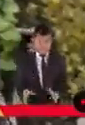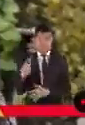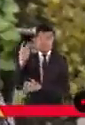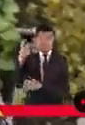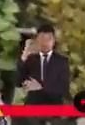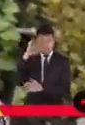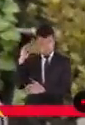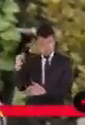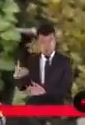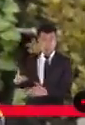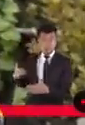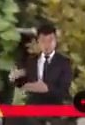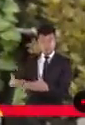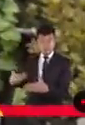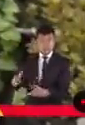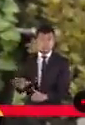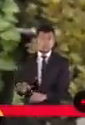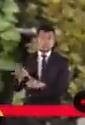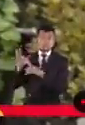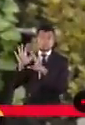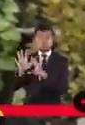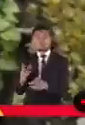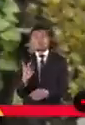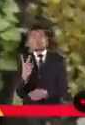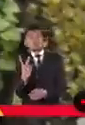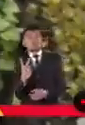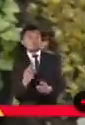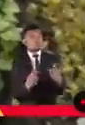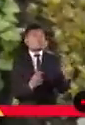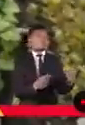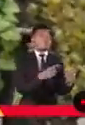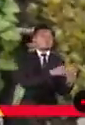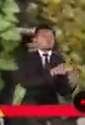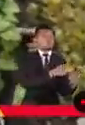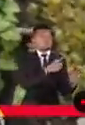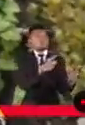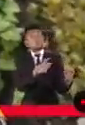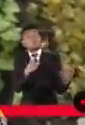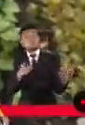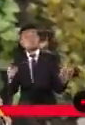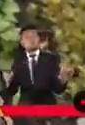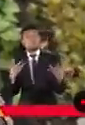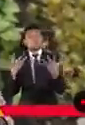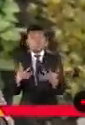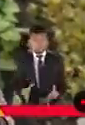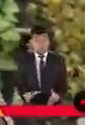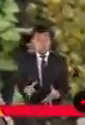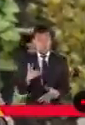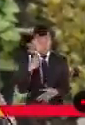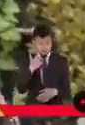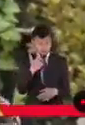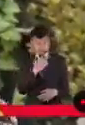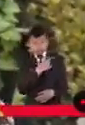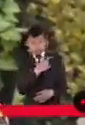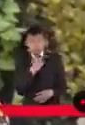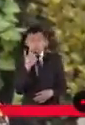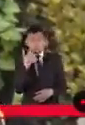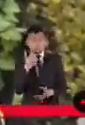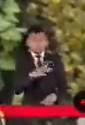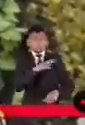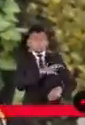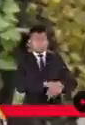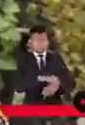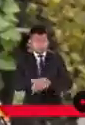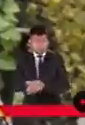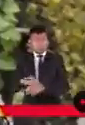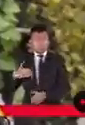muy contundentes respecto de otros 2 casos que también ya tendrían a los presuntos responsables capturados y están